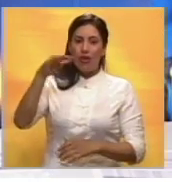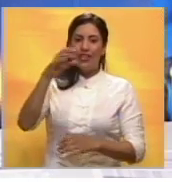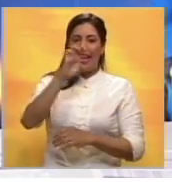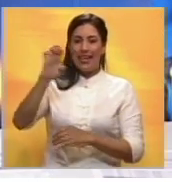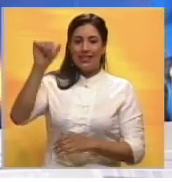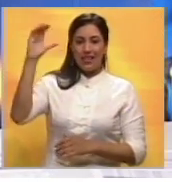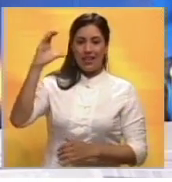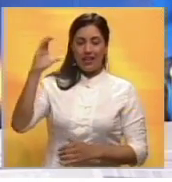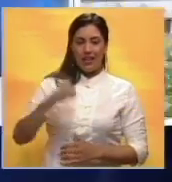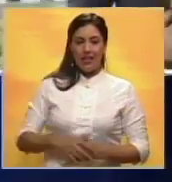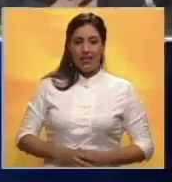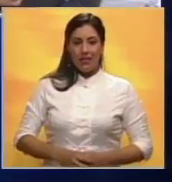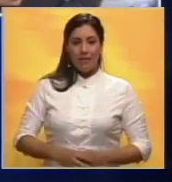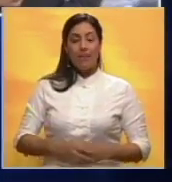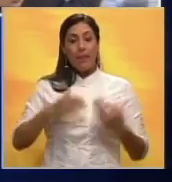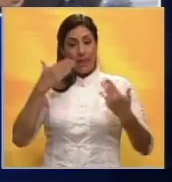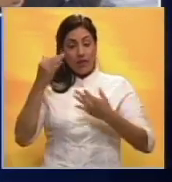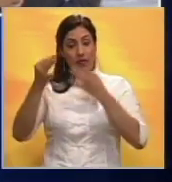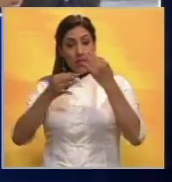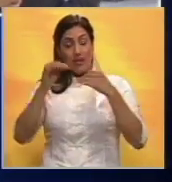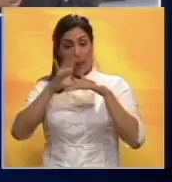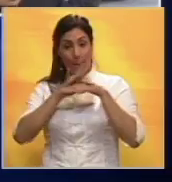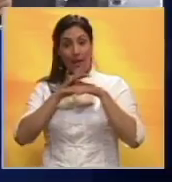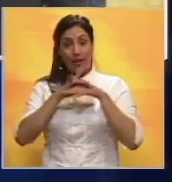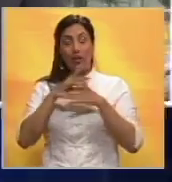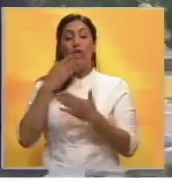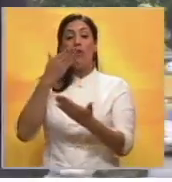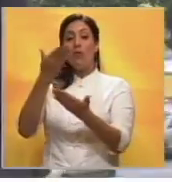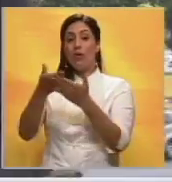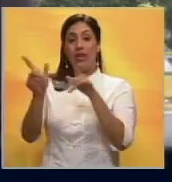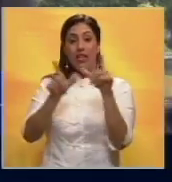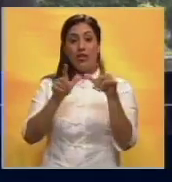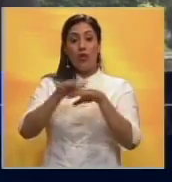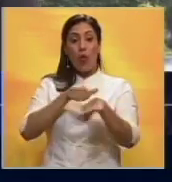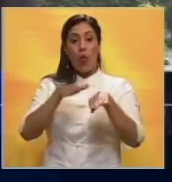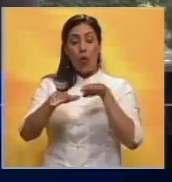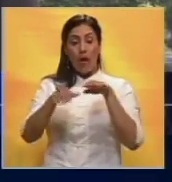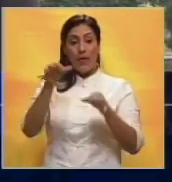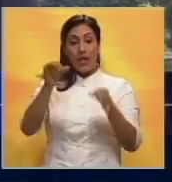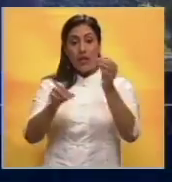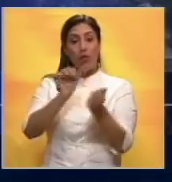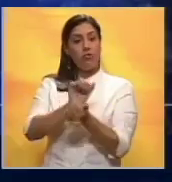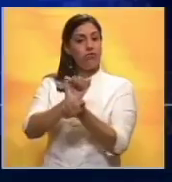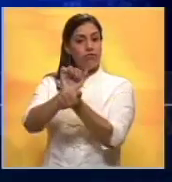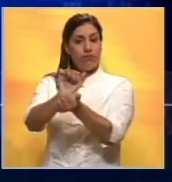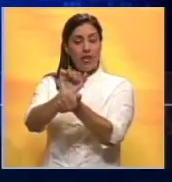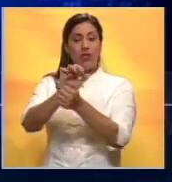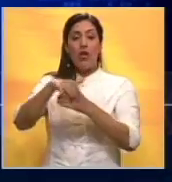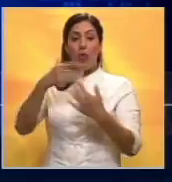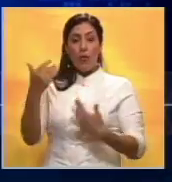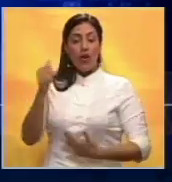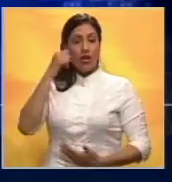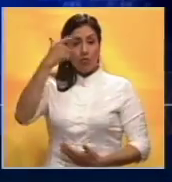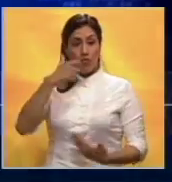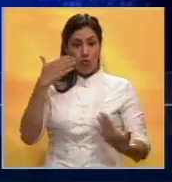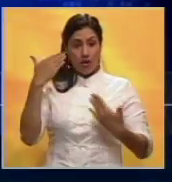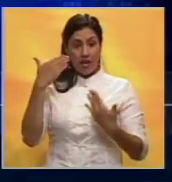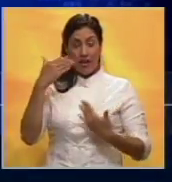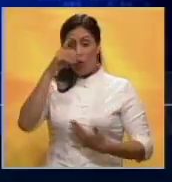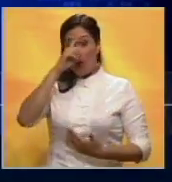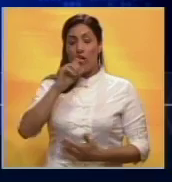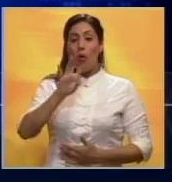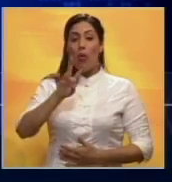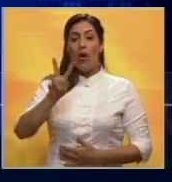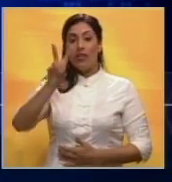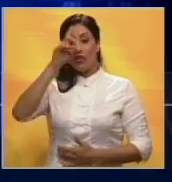información Así es Buenas tardes estos médicos serán presentados este jueves ante los tribunales luego que mayari González de